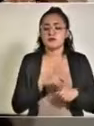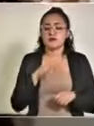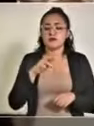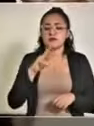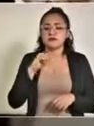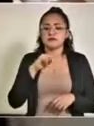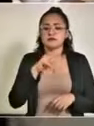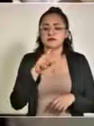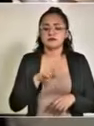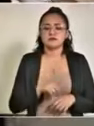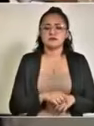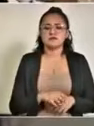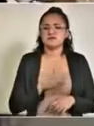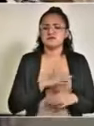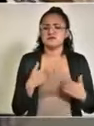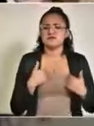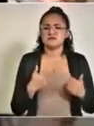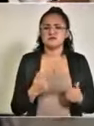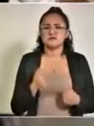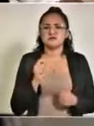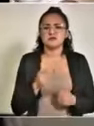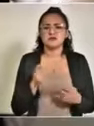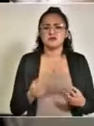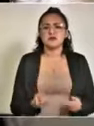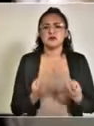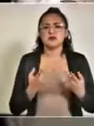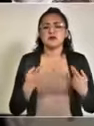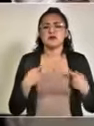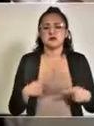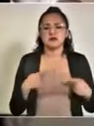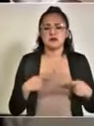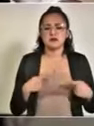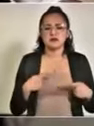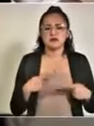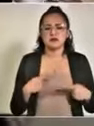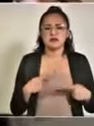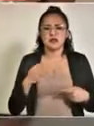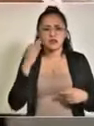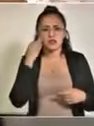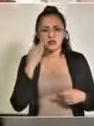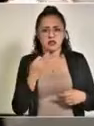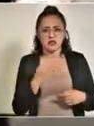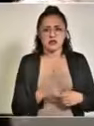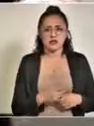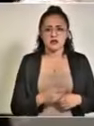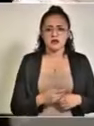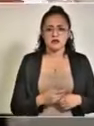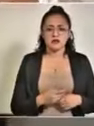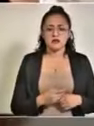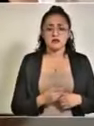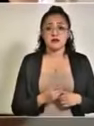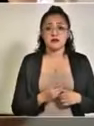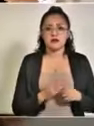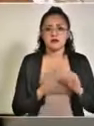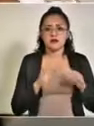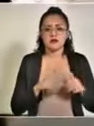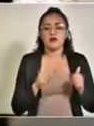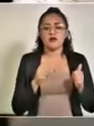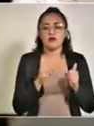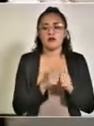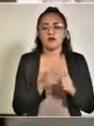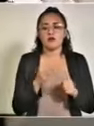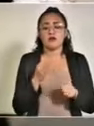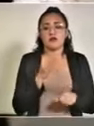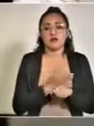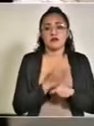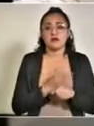Lo que le pude entender era que cuánto personal temporal ha sido contratado. Con presupuesto